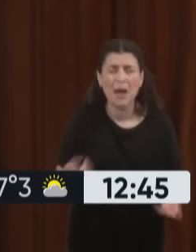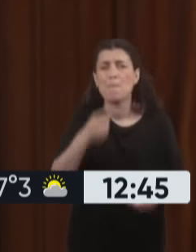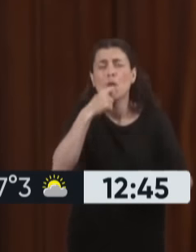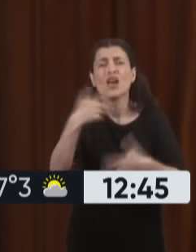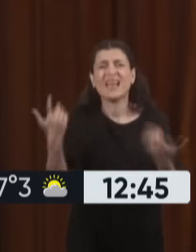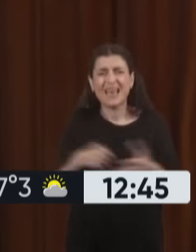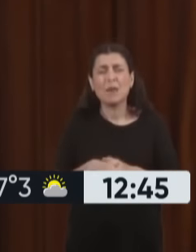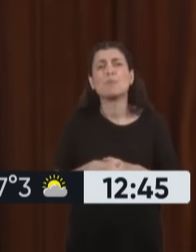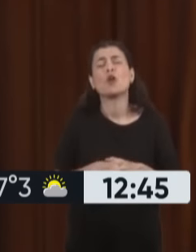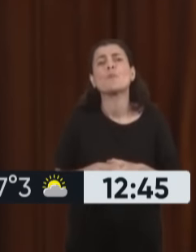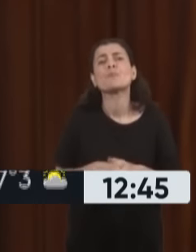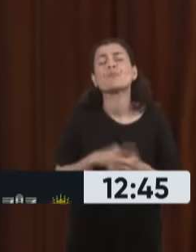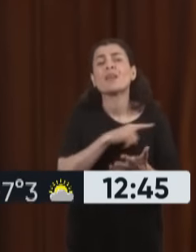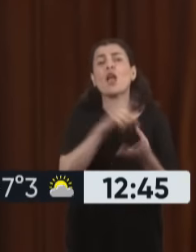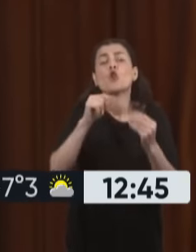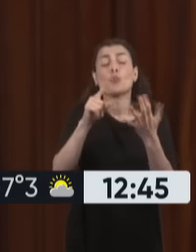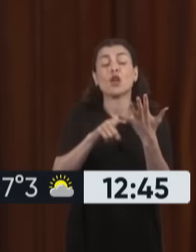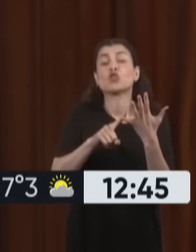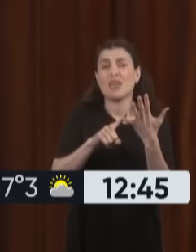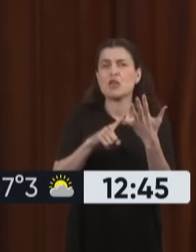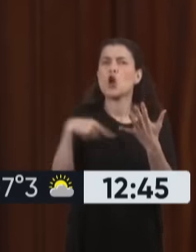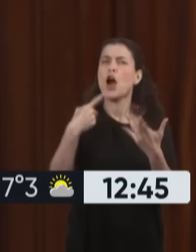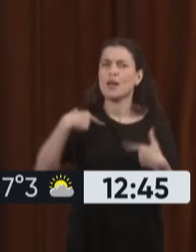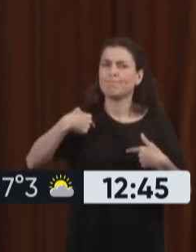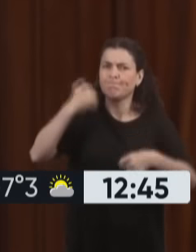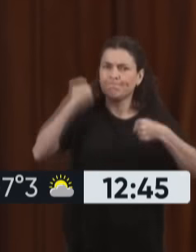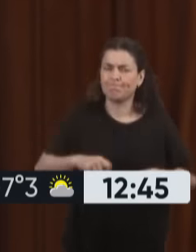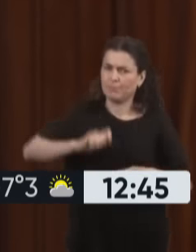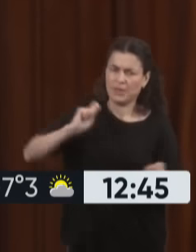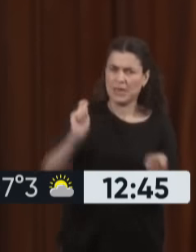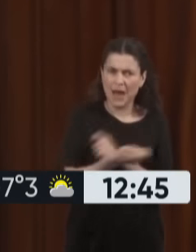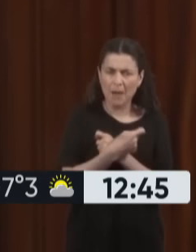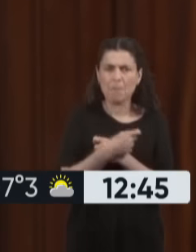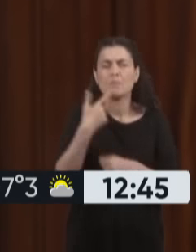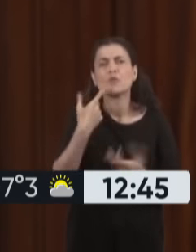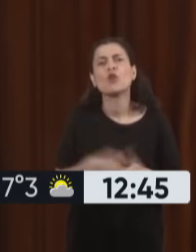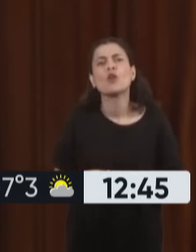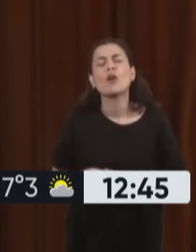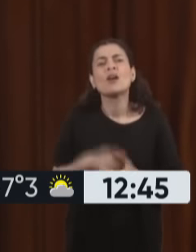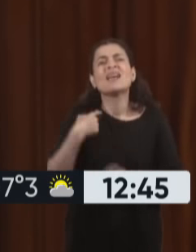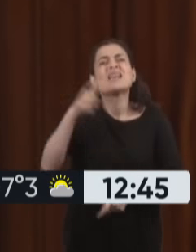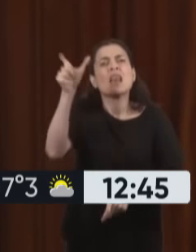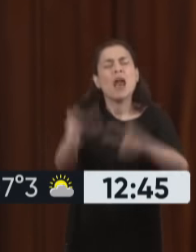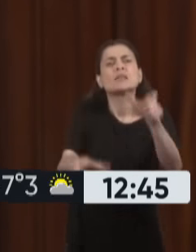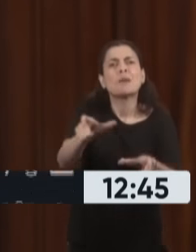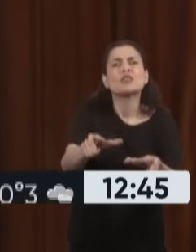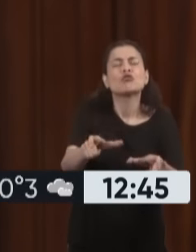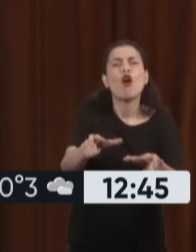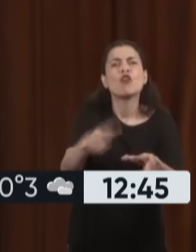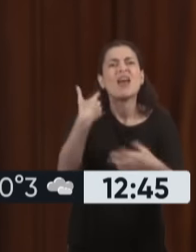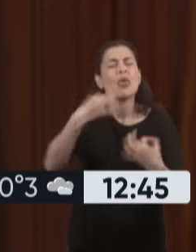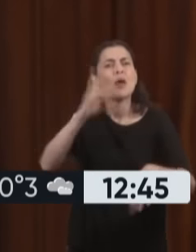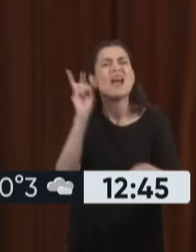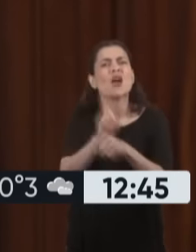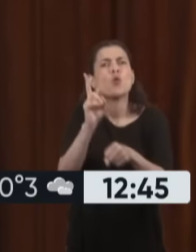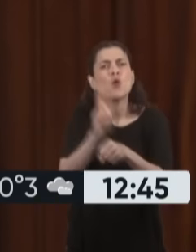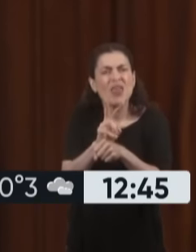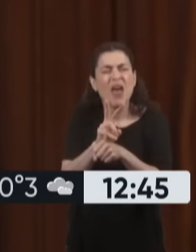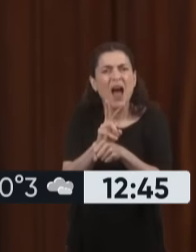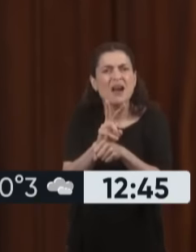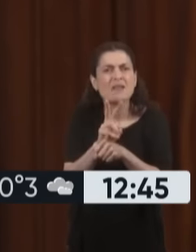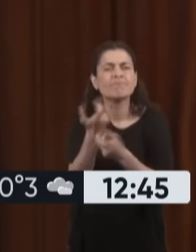la quinta cabeza del monstruo que vinimos a combatir, el costo asumido por todos los argentinos para cuidar los negocios de los amigos del